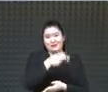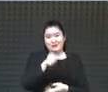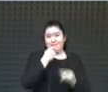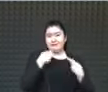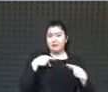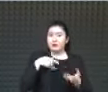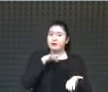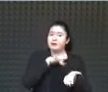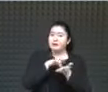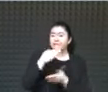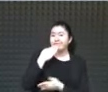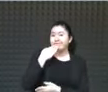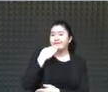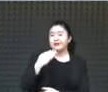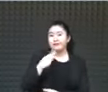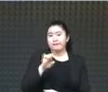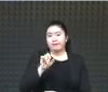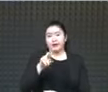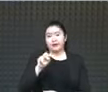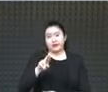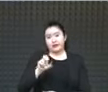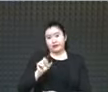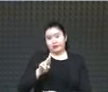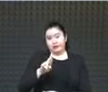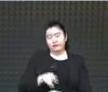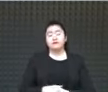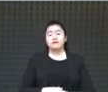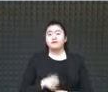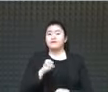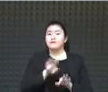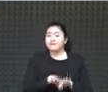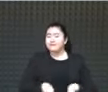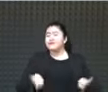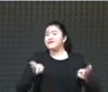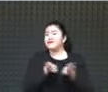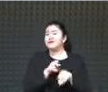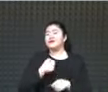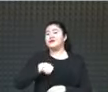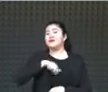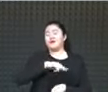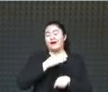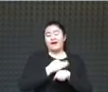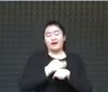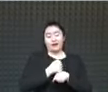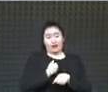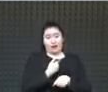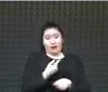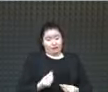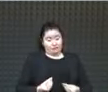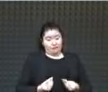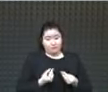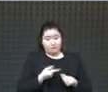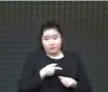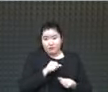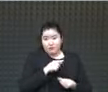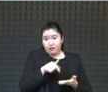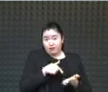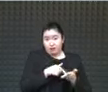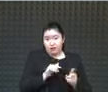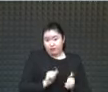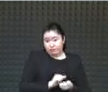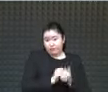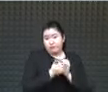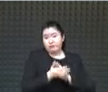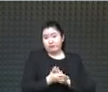eje fundamental de lo que representa para nosotros esta transformación de la vida pública de México. Somos parte de ello y consideramos